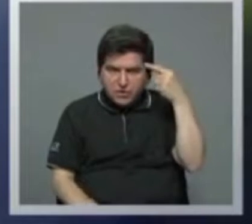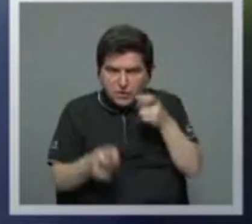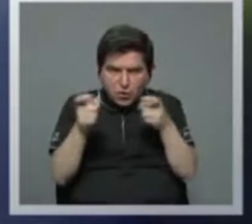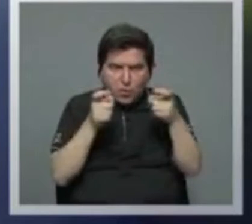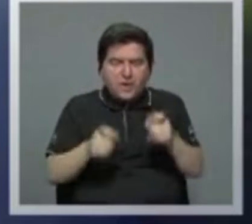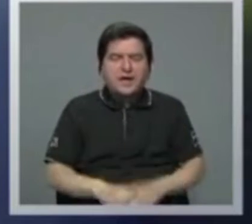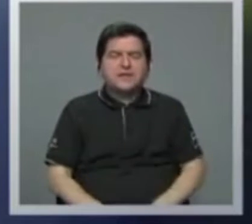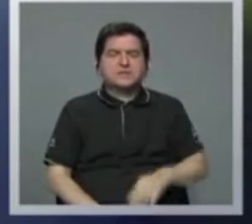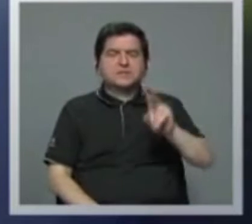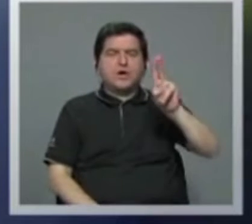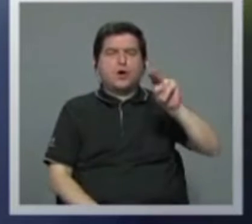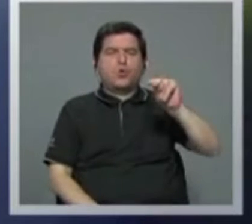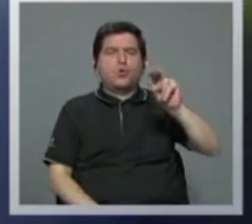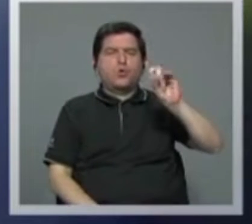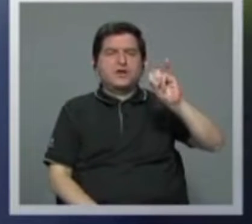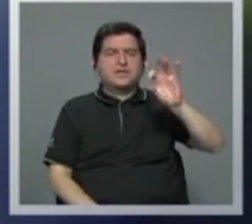UNICEF.